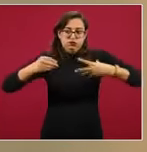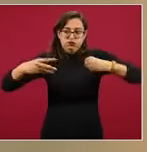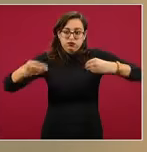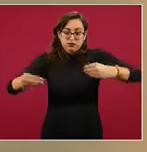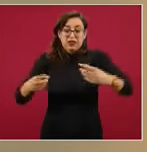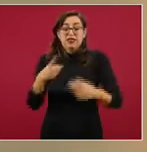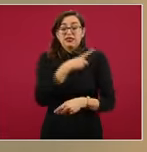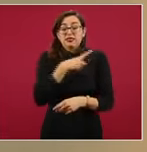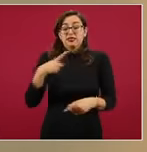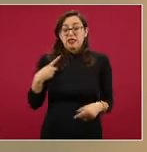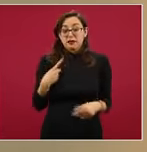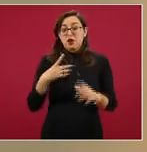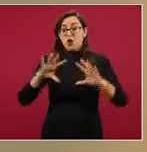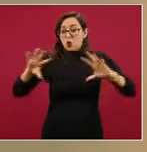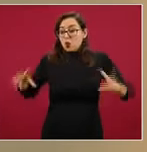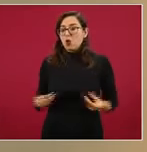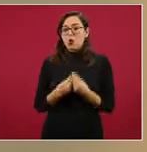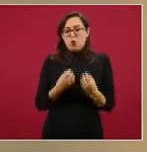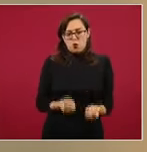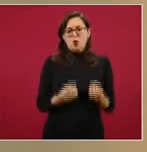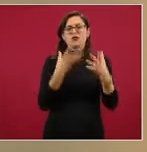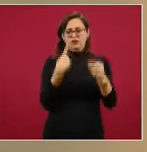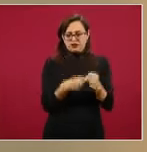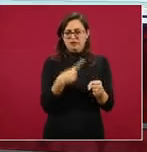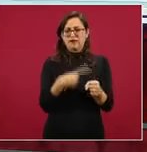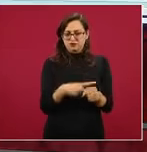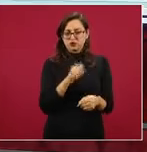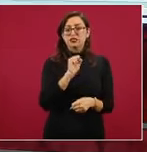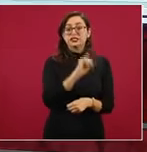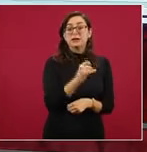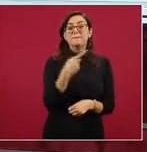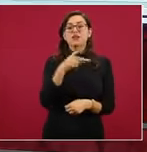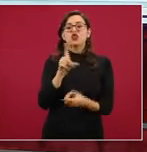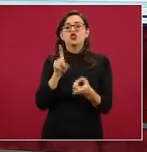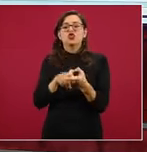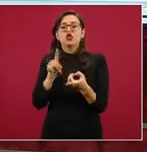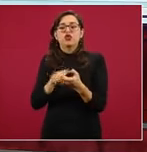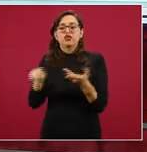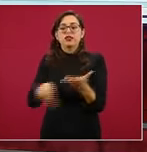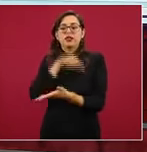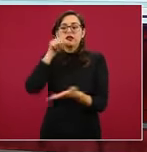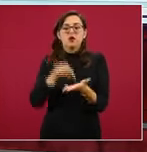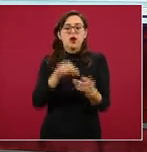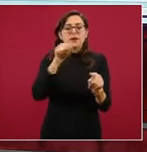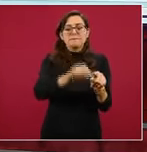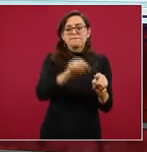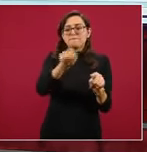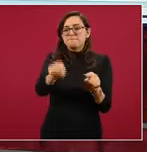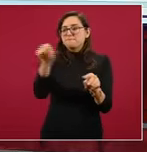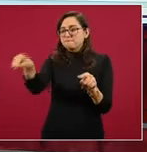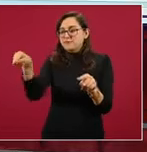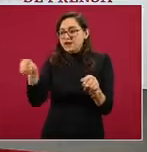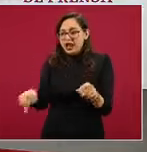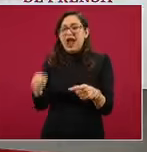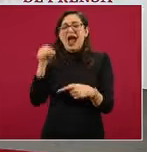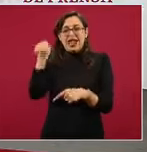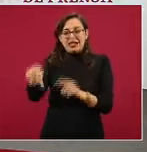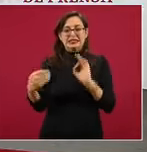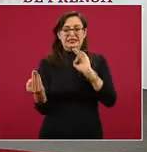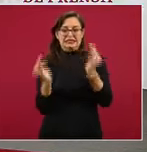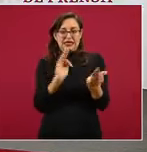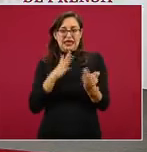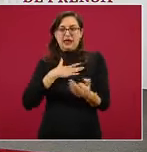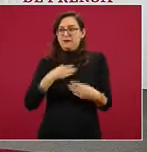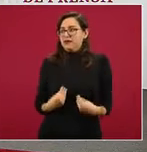importante saber el número de casos, pero es más importante saber que la tendencia en la actividad viral está incrementándose en el lugar en el que estamos